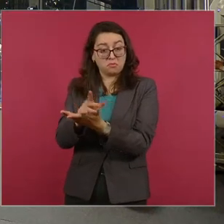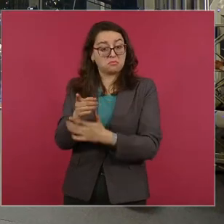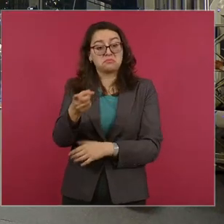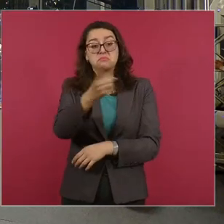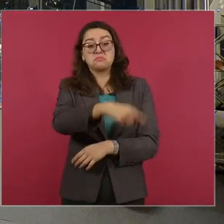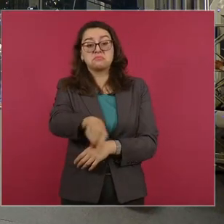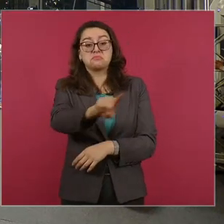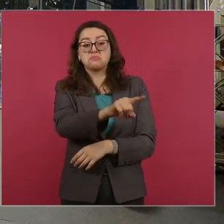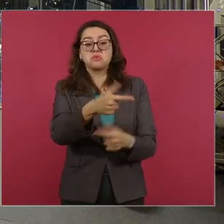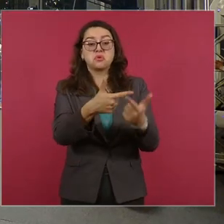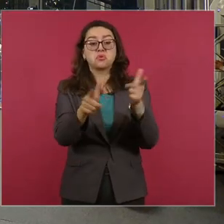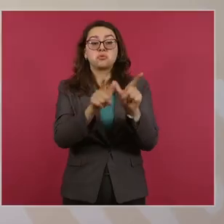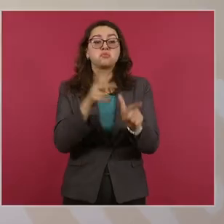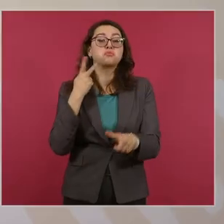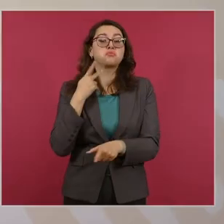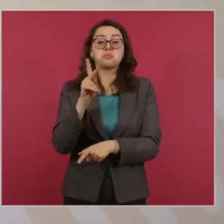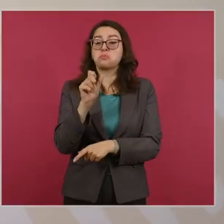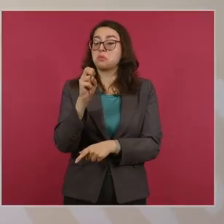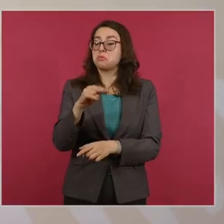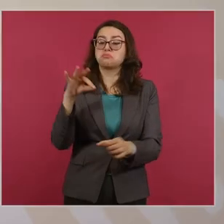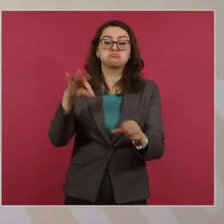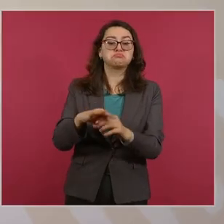en contra de la pensión